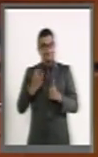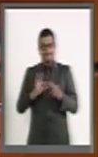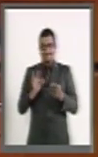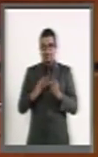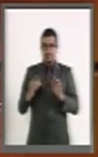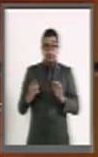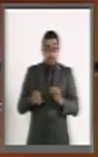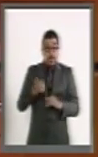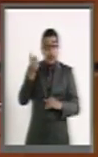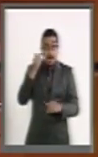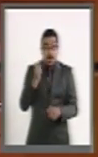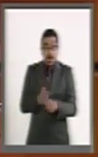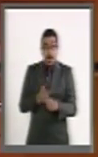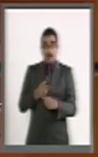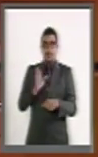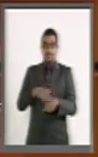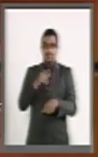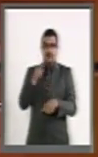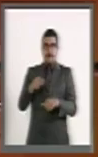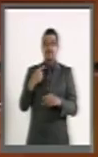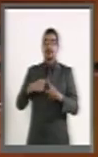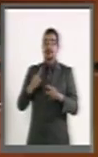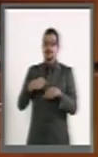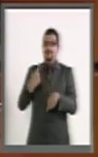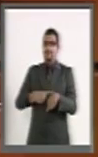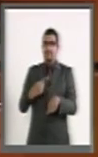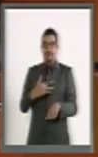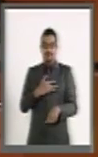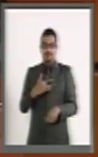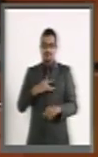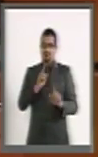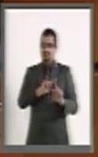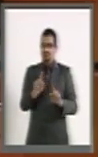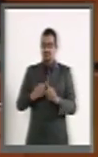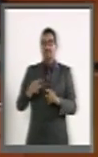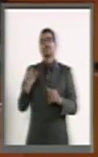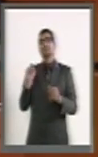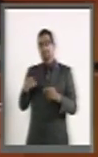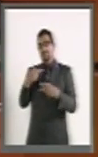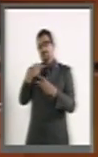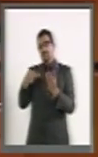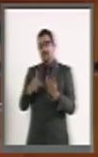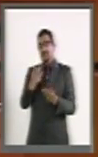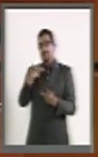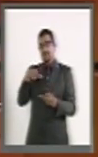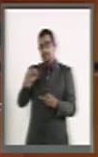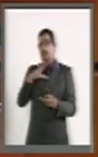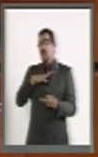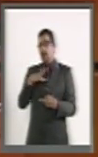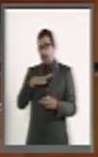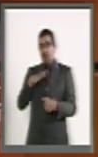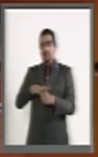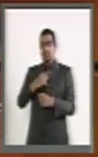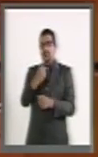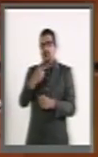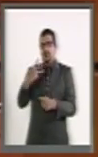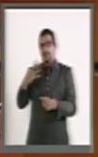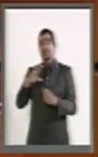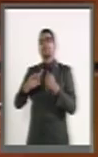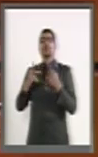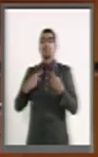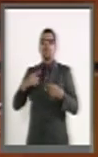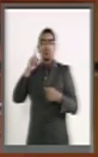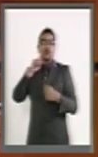contacto, especialmente de enfermedades cardiovasculares y de los distintos tipos de diabetes 1, 2 y